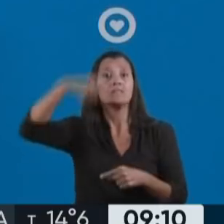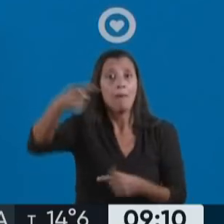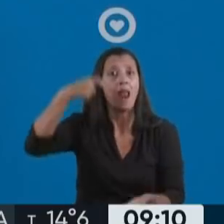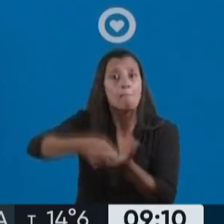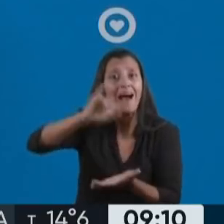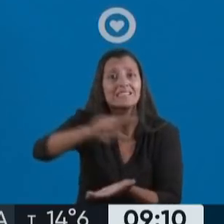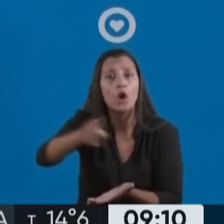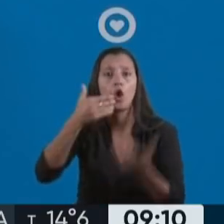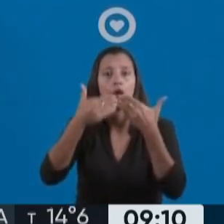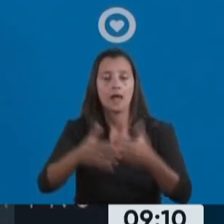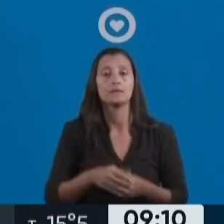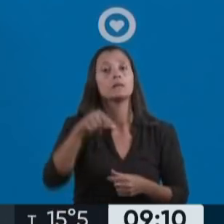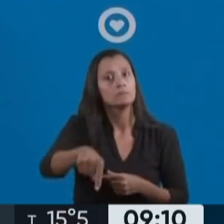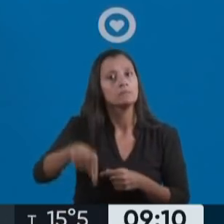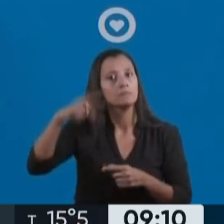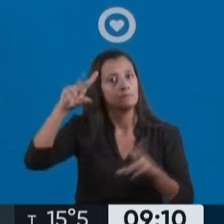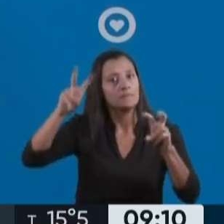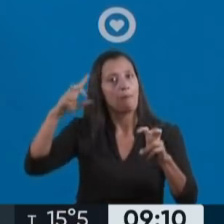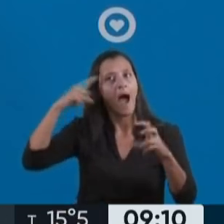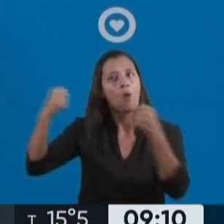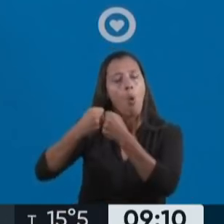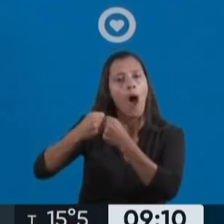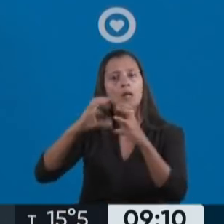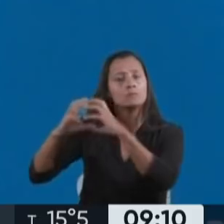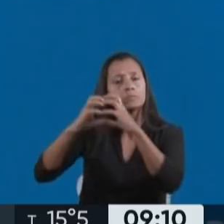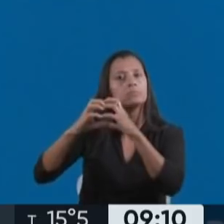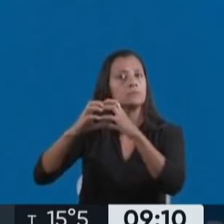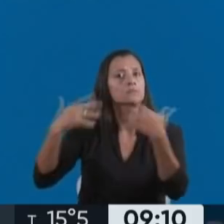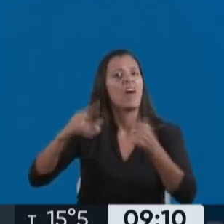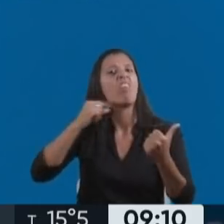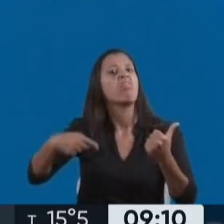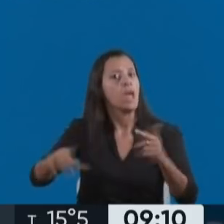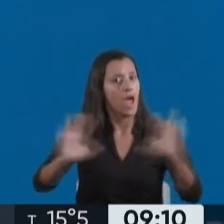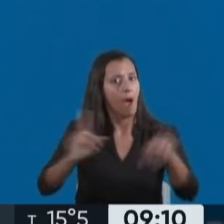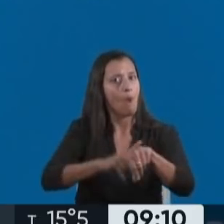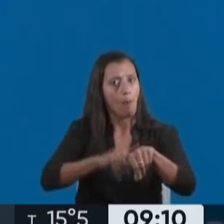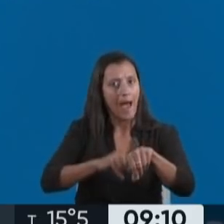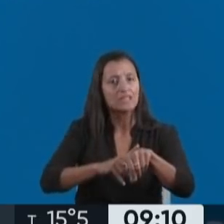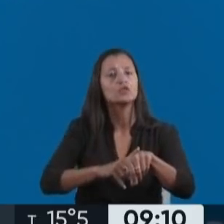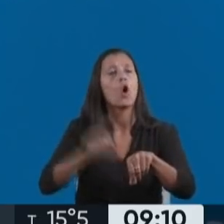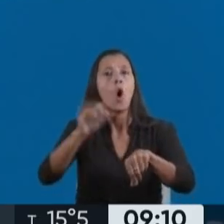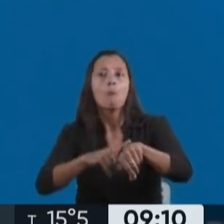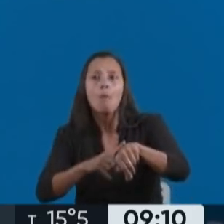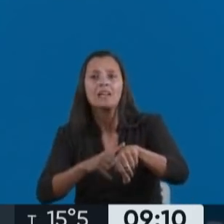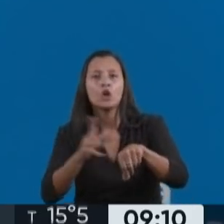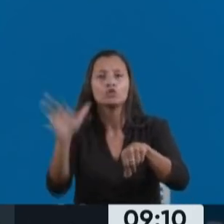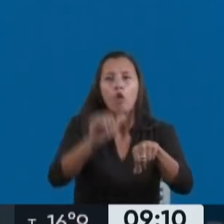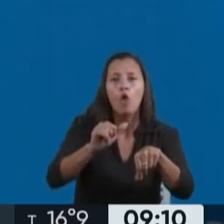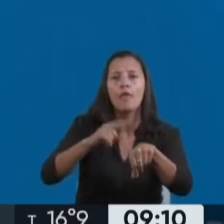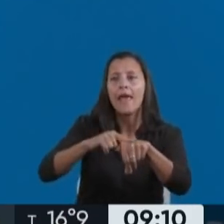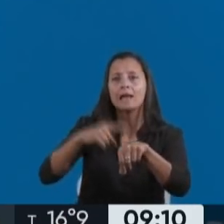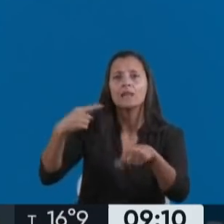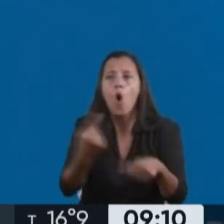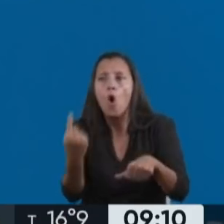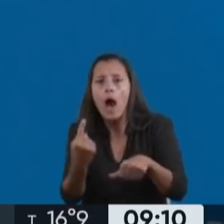Gracias. Es una negociación, hay momentos en que se lleva a cabo día a día y hay momentos en que se lleva a cabo hora a hora, como es en este